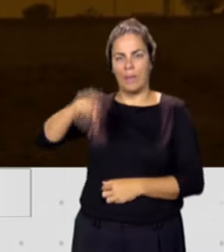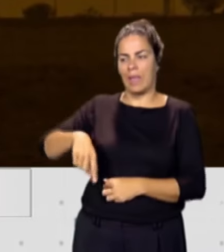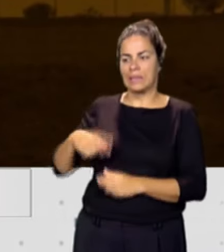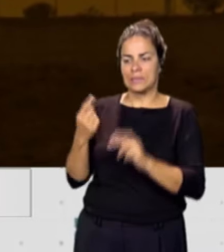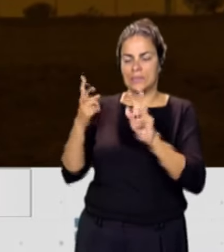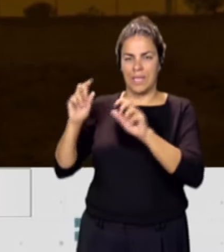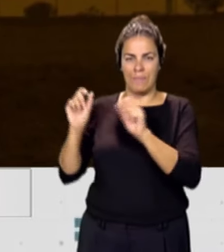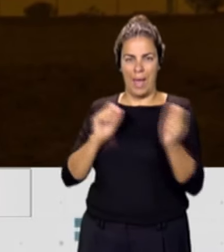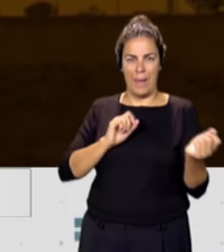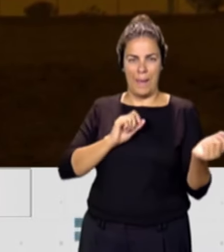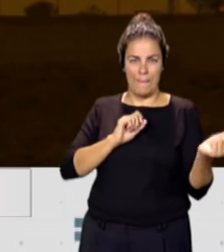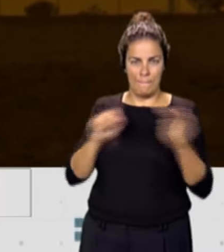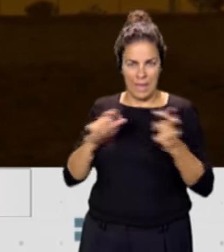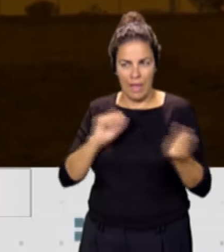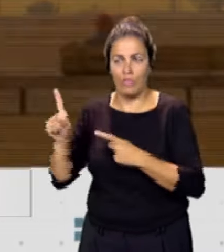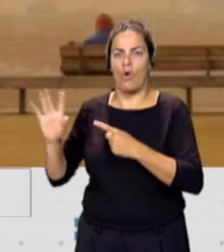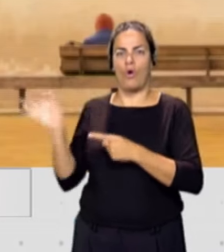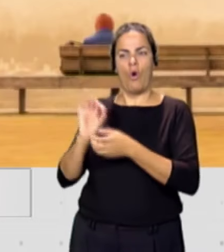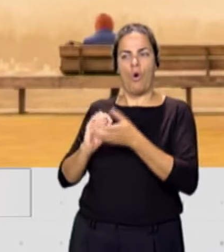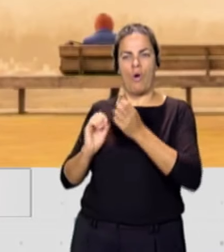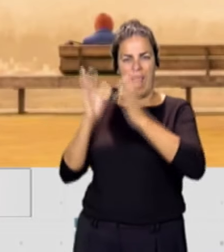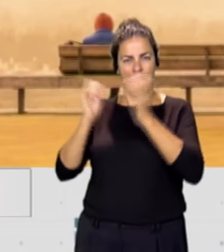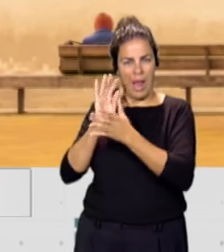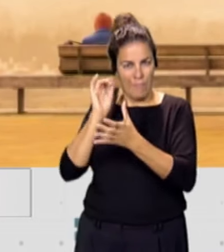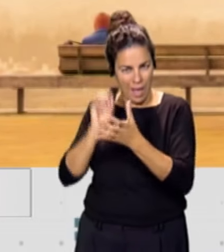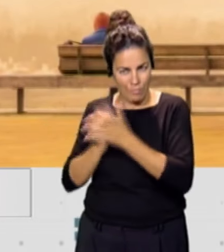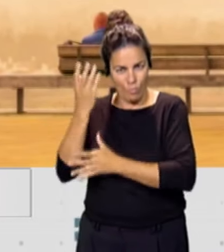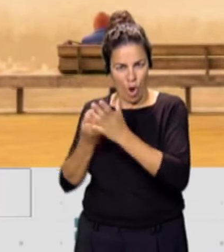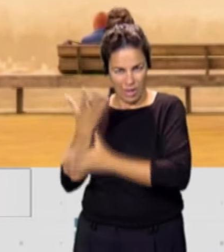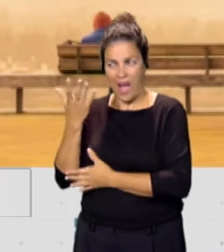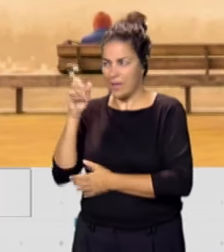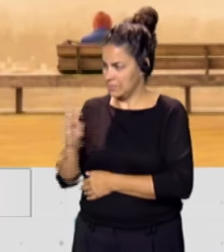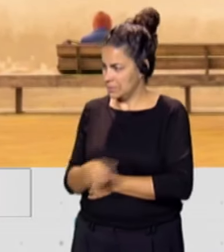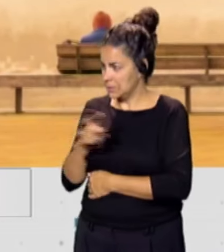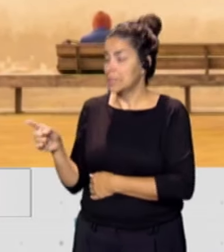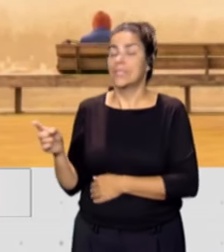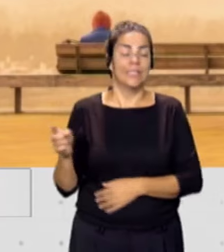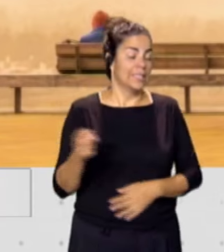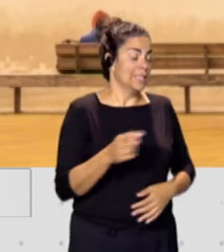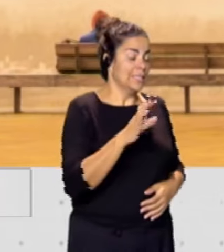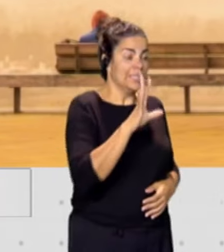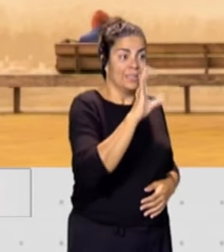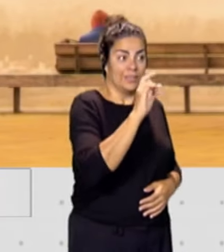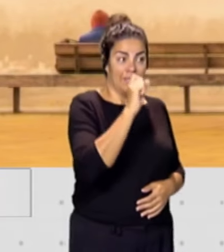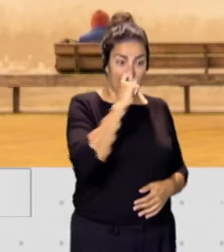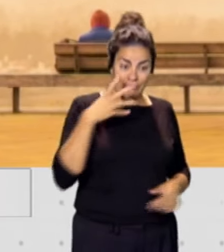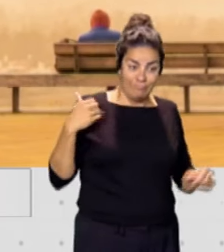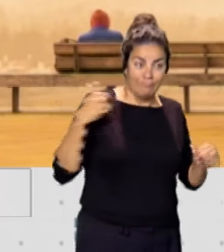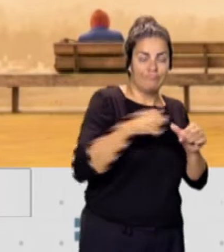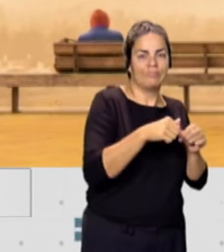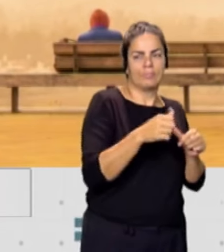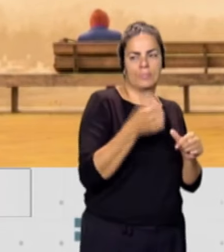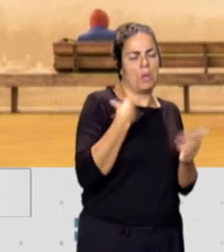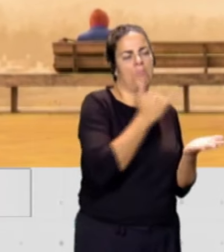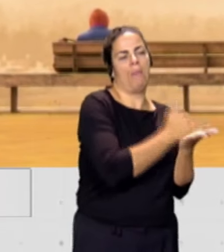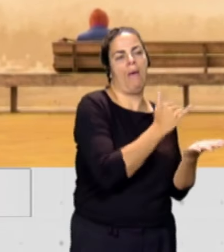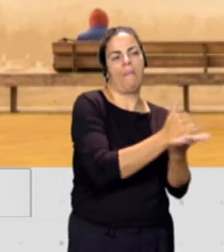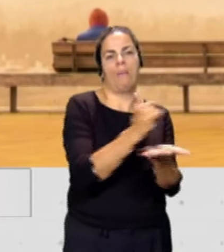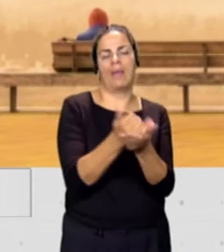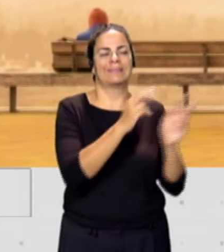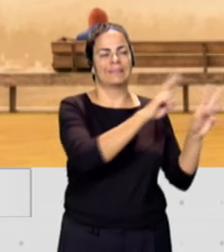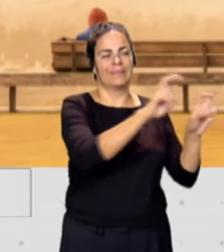la migración y el volcán de la isla de la palma no sí sí la verdad es que durante estos años he probado varias cosillas parte del cambio climático que